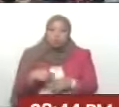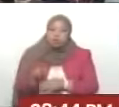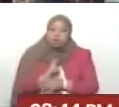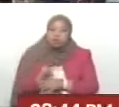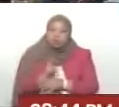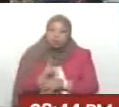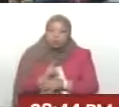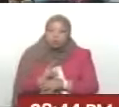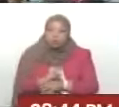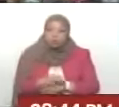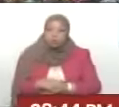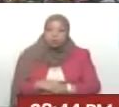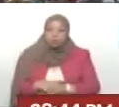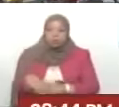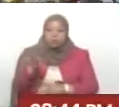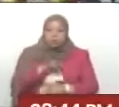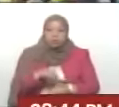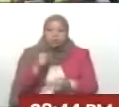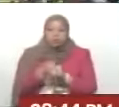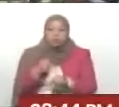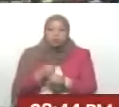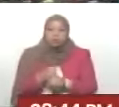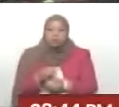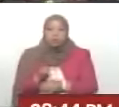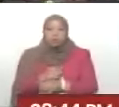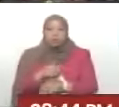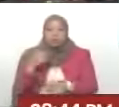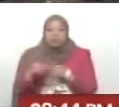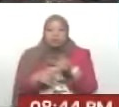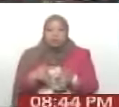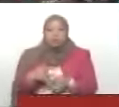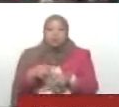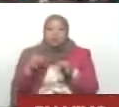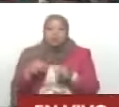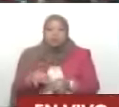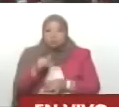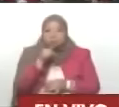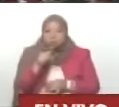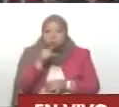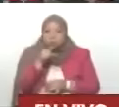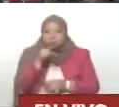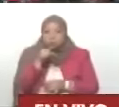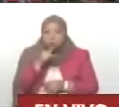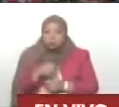Inmediatamente todo empezó a circular por las redes, por TikTok.